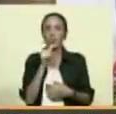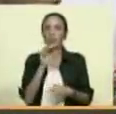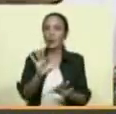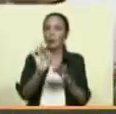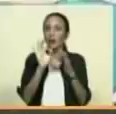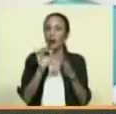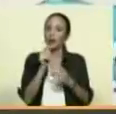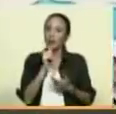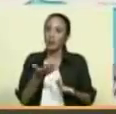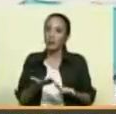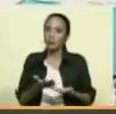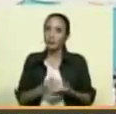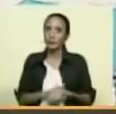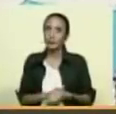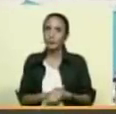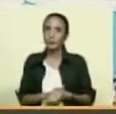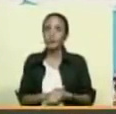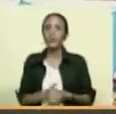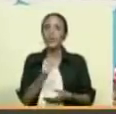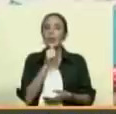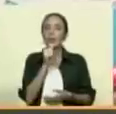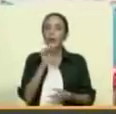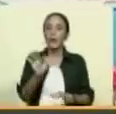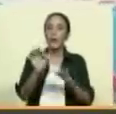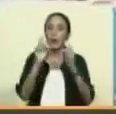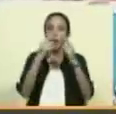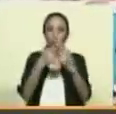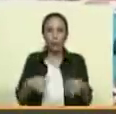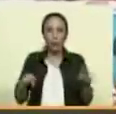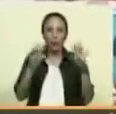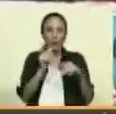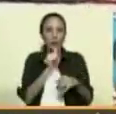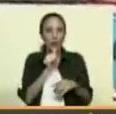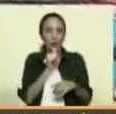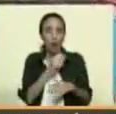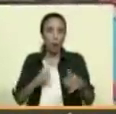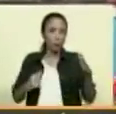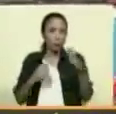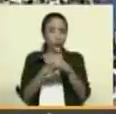¿Quién elige al presidente de la República? ¿Un golpe de Estado?